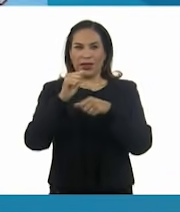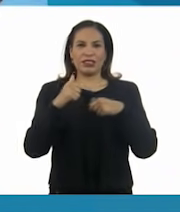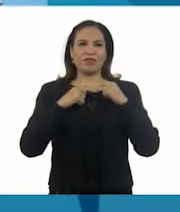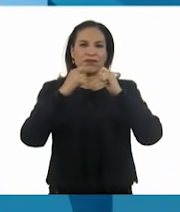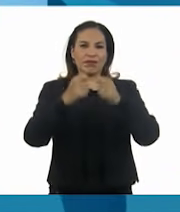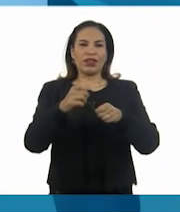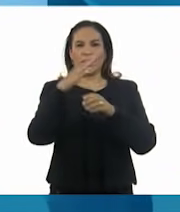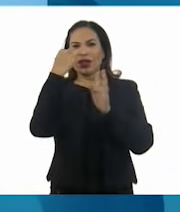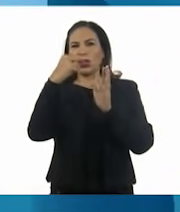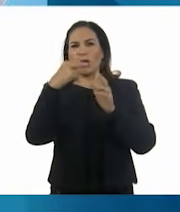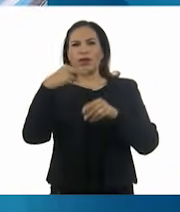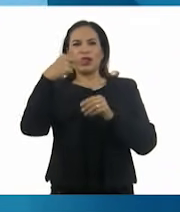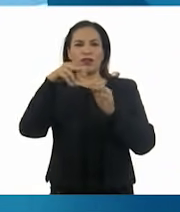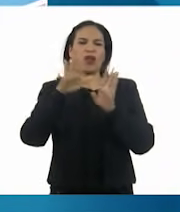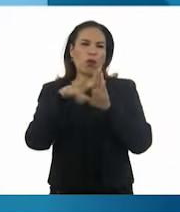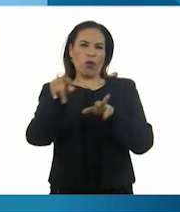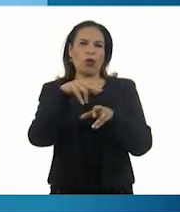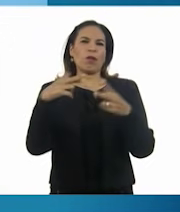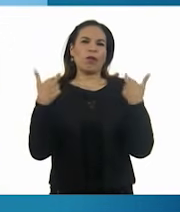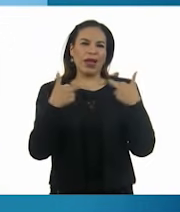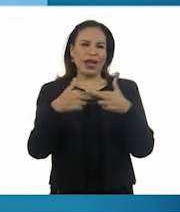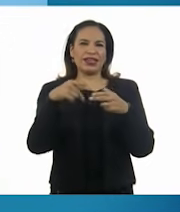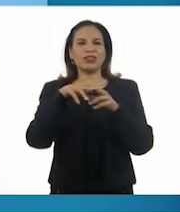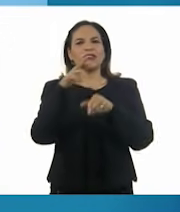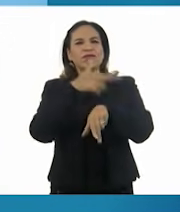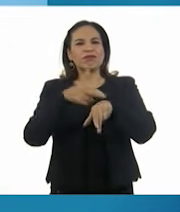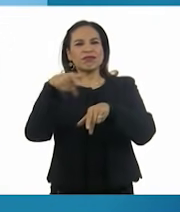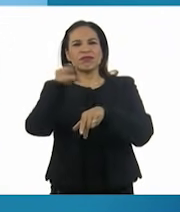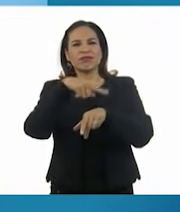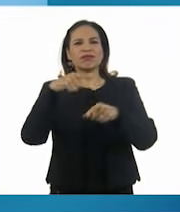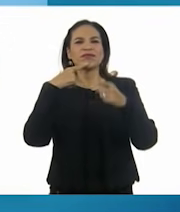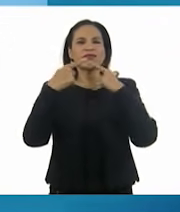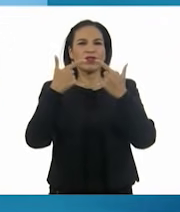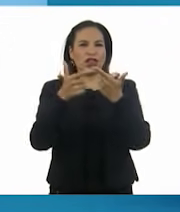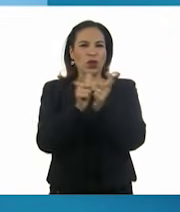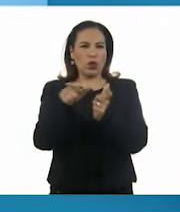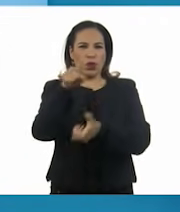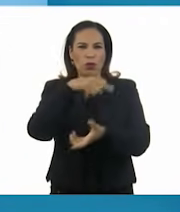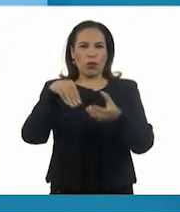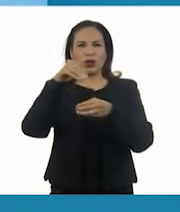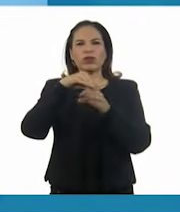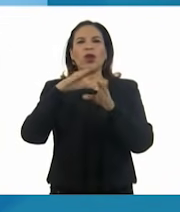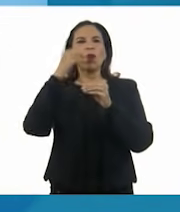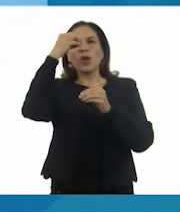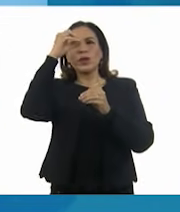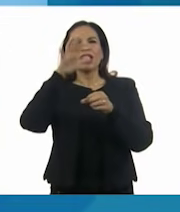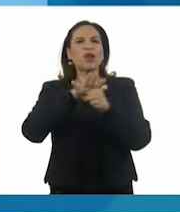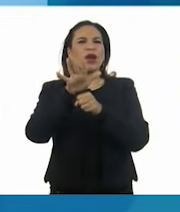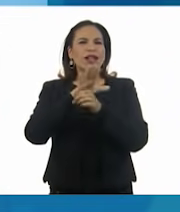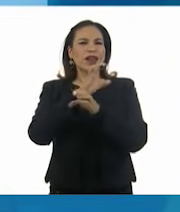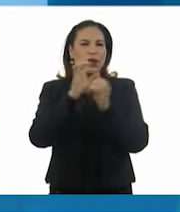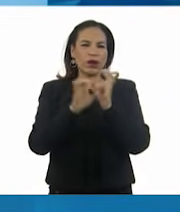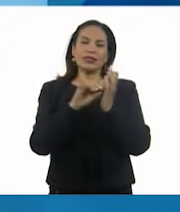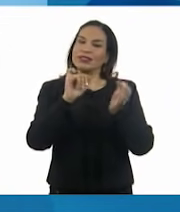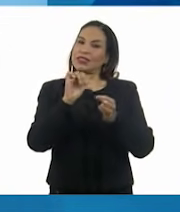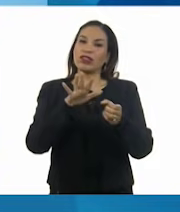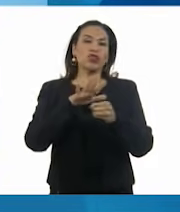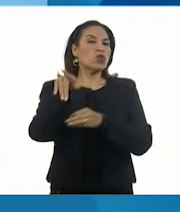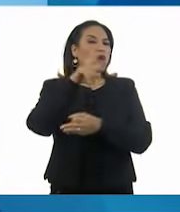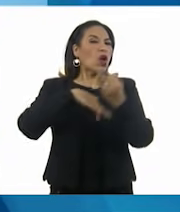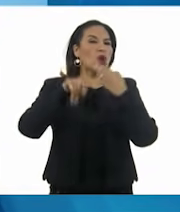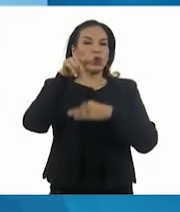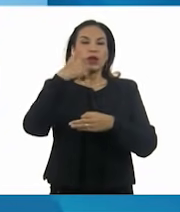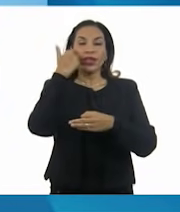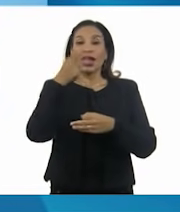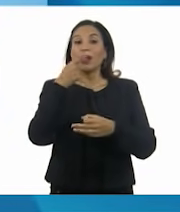nombre de nuestros compañeros y resolver los problemas que tenemos como grupo. ¿Entonces puedo opinar de lo que yo quiera? Sí, de todo lo que tú